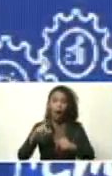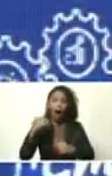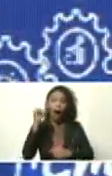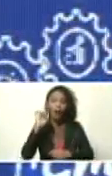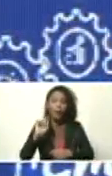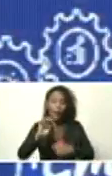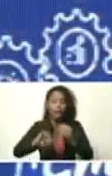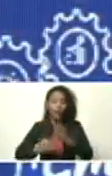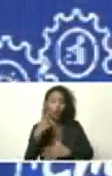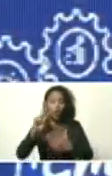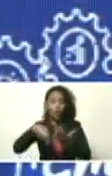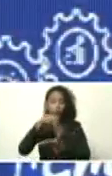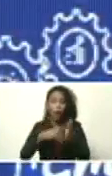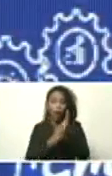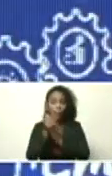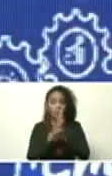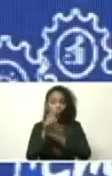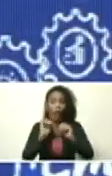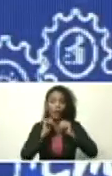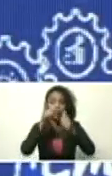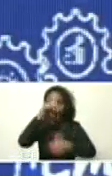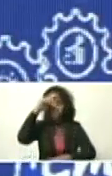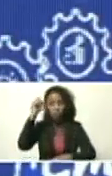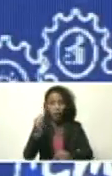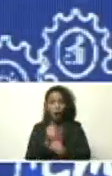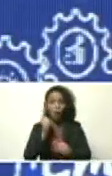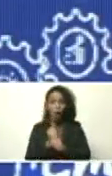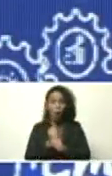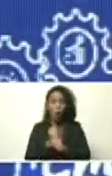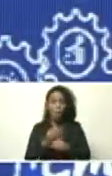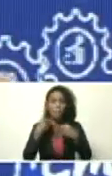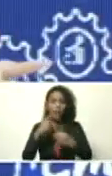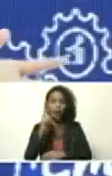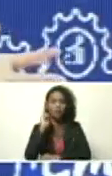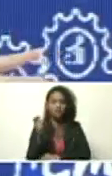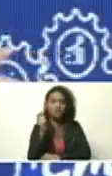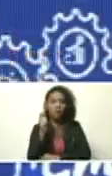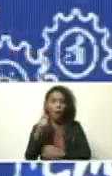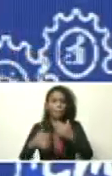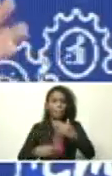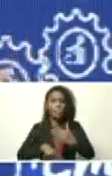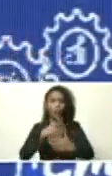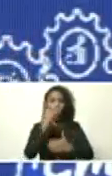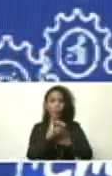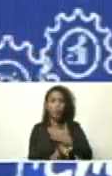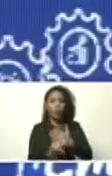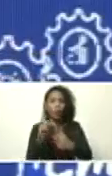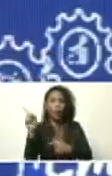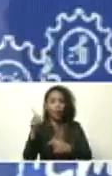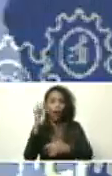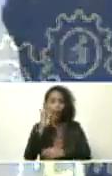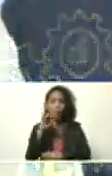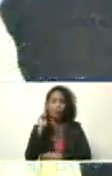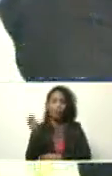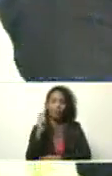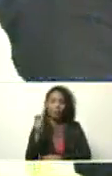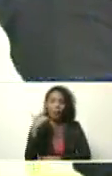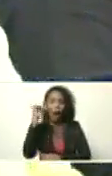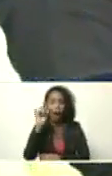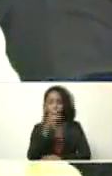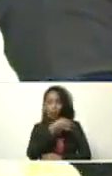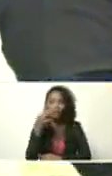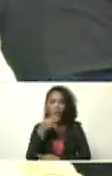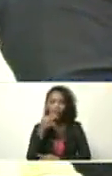Emprendimiento que inicia su trabajo y su labor para financiar proyectos. Así que La F de financiamiento tiene